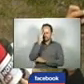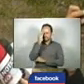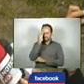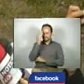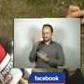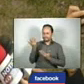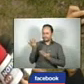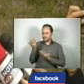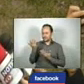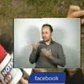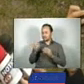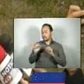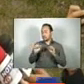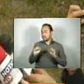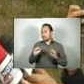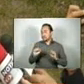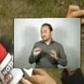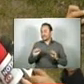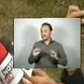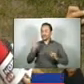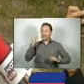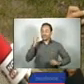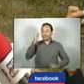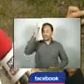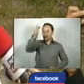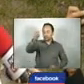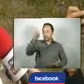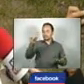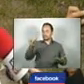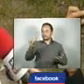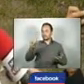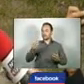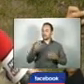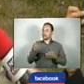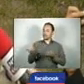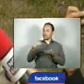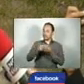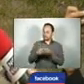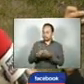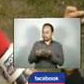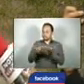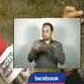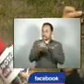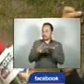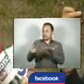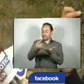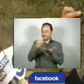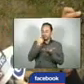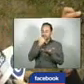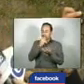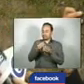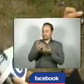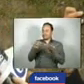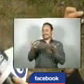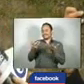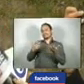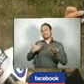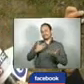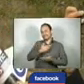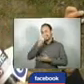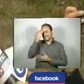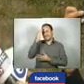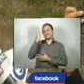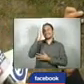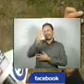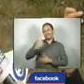estar produciendo a futuro una cuarta ola de contagios y ya todos sabemos lo que conlleva el